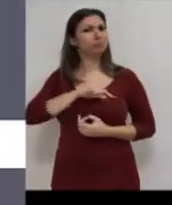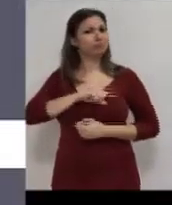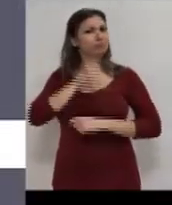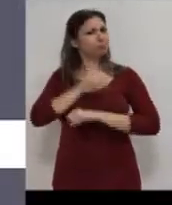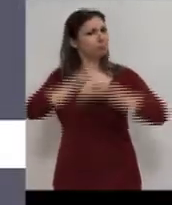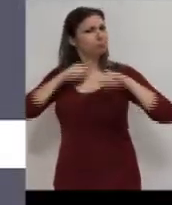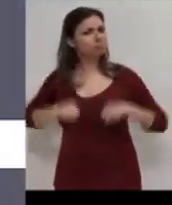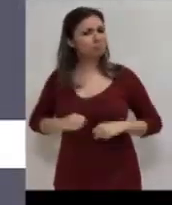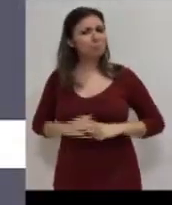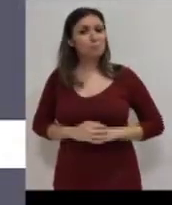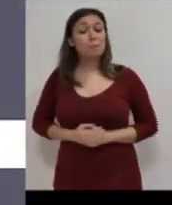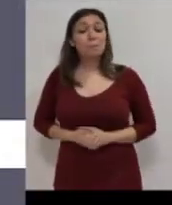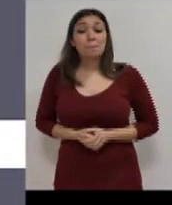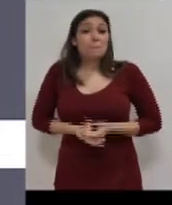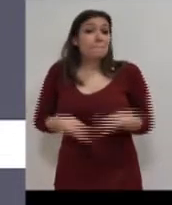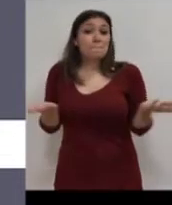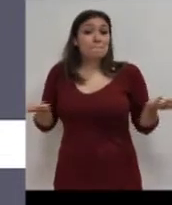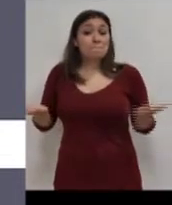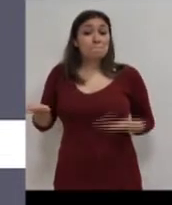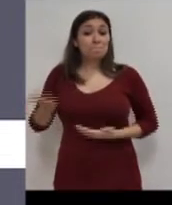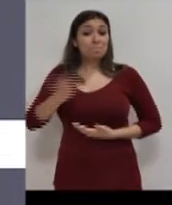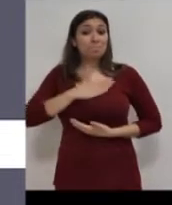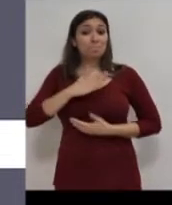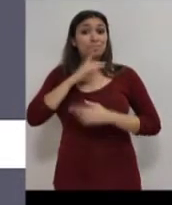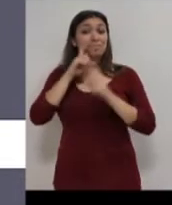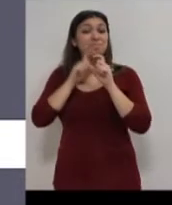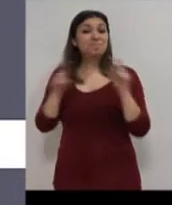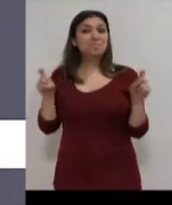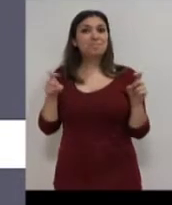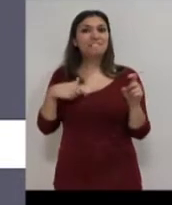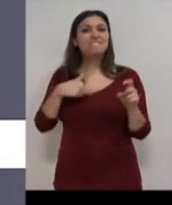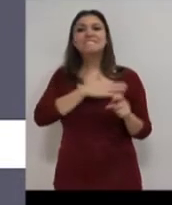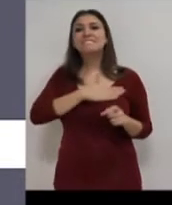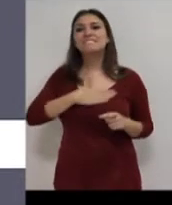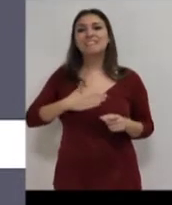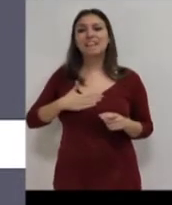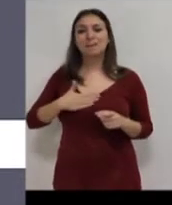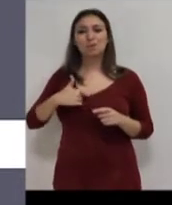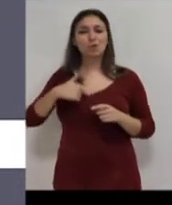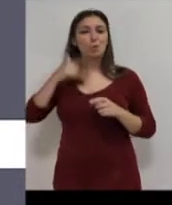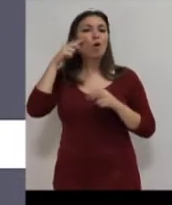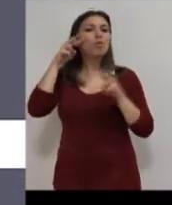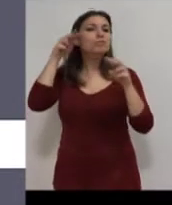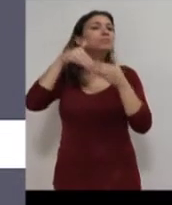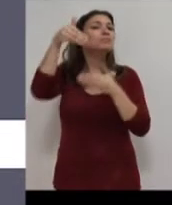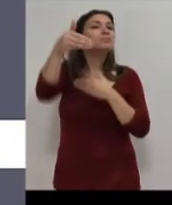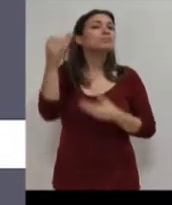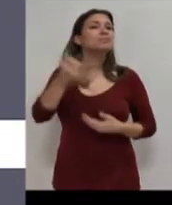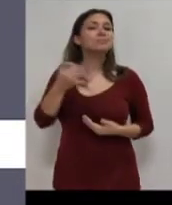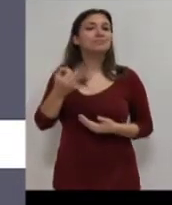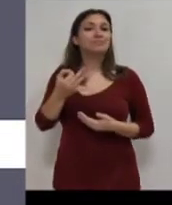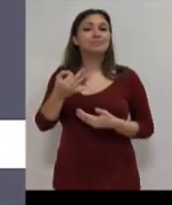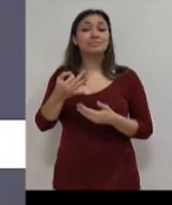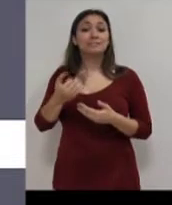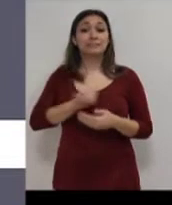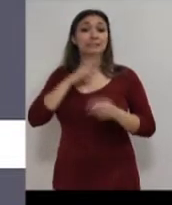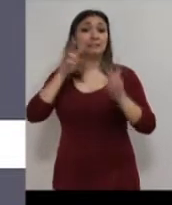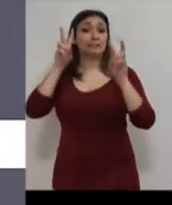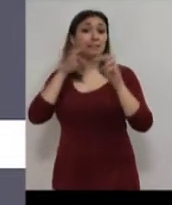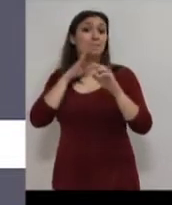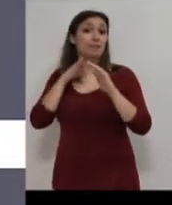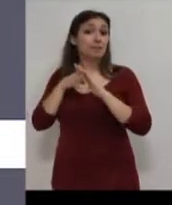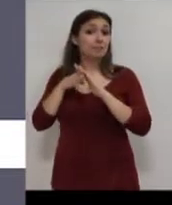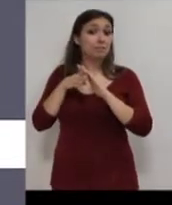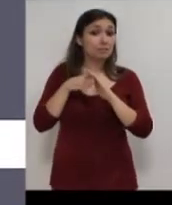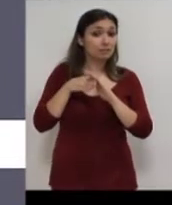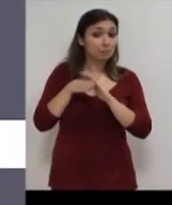experiencia en las tecnologías, que es allí donde somos fuertes. Y bueno, pues realmente somos un poco, queremos ser